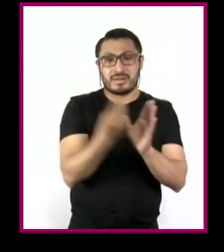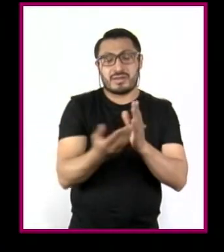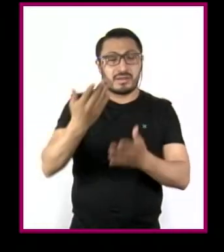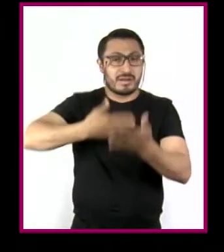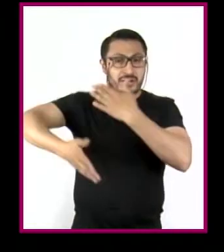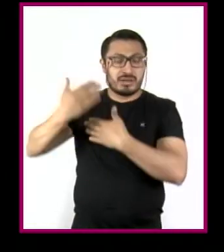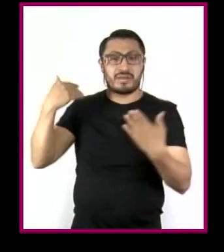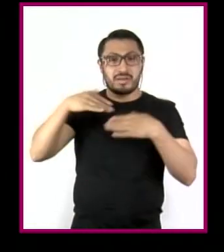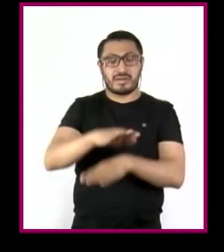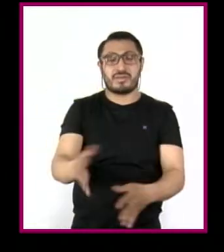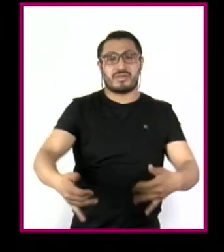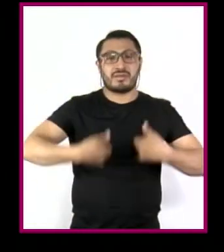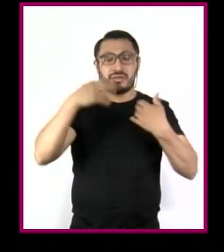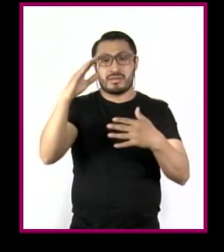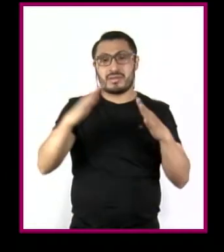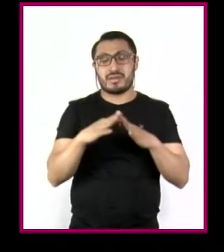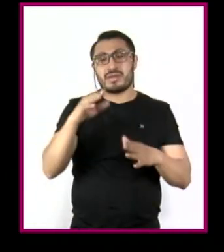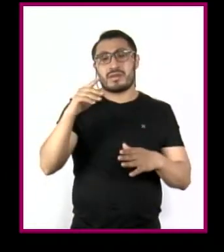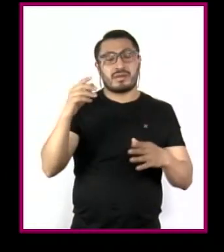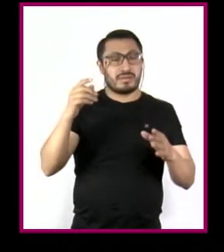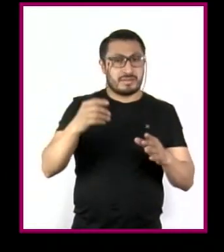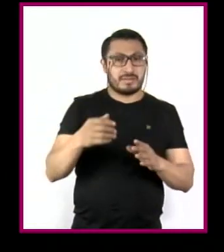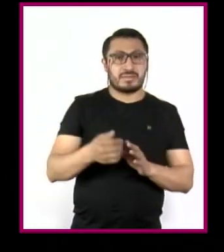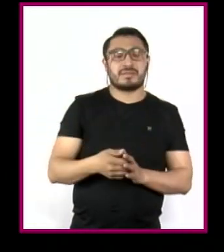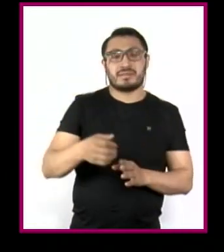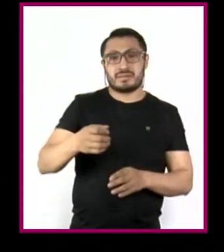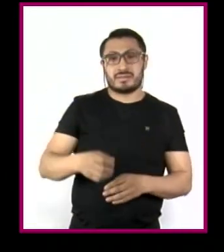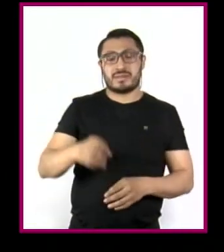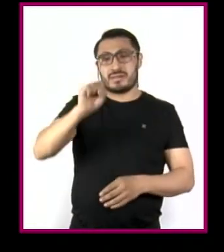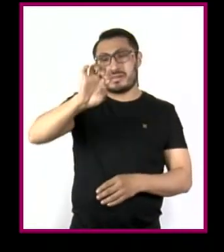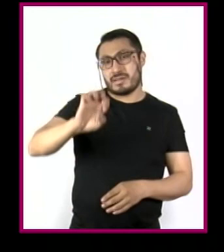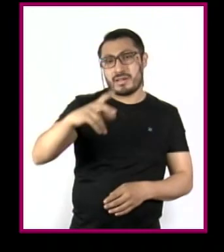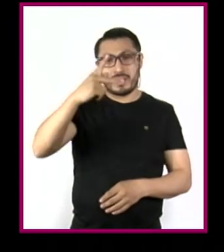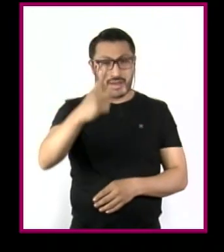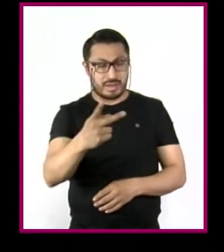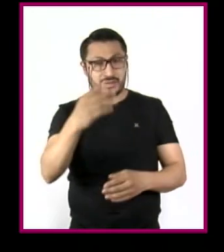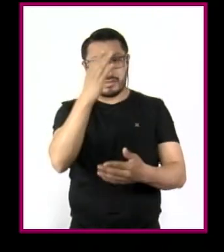de Jóvenes en Casa en el canal de la Subsecretaría de Educación